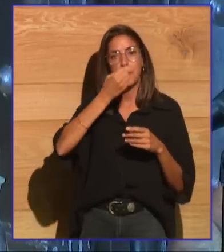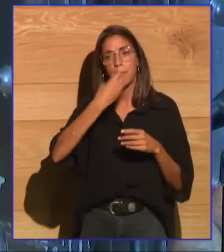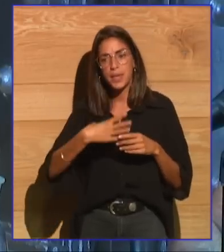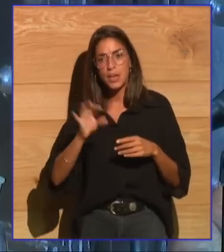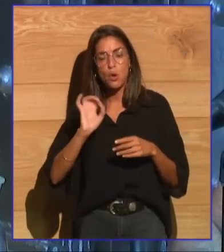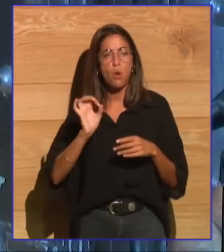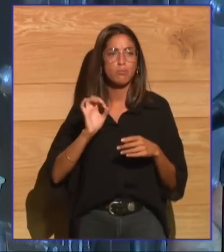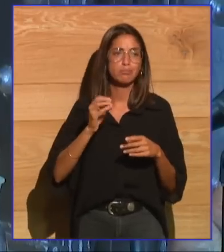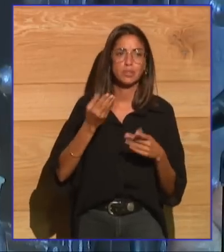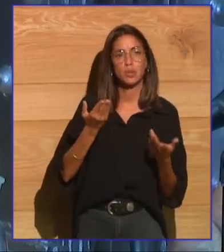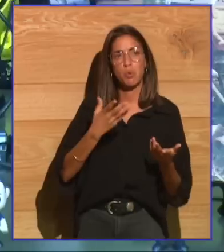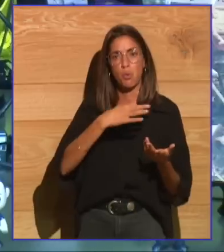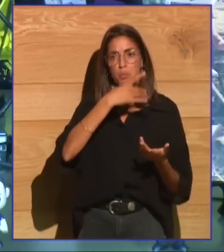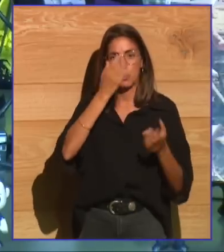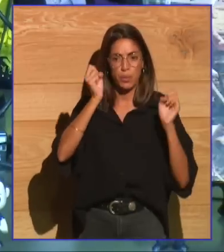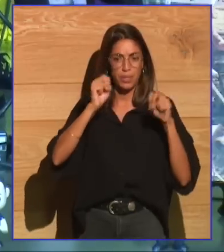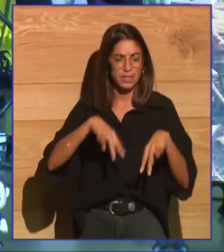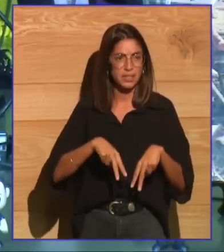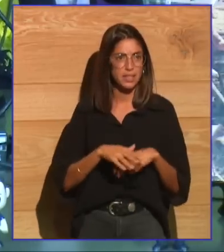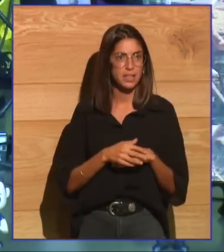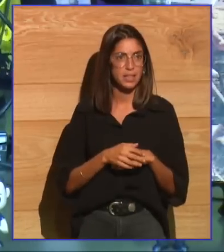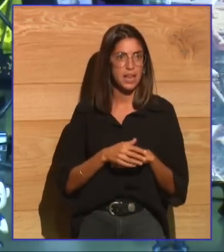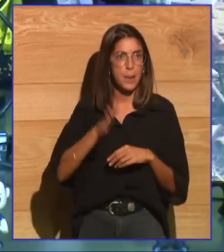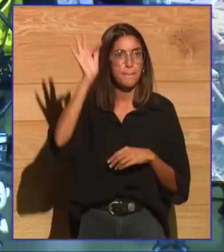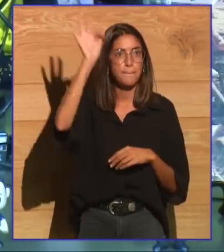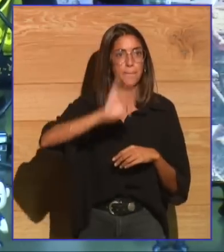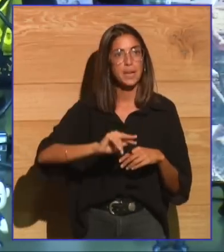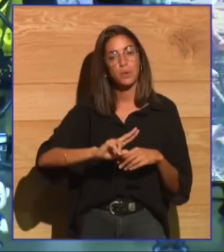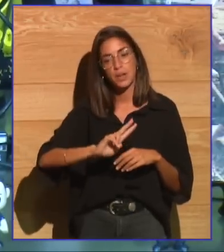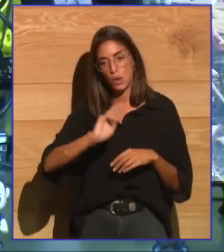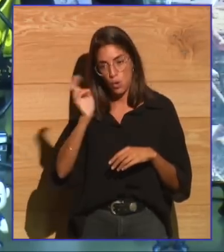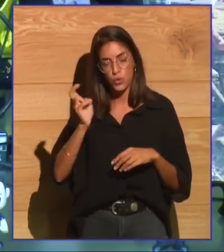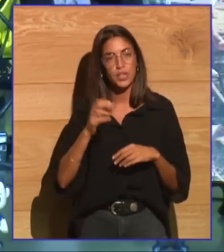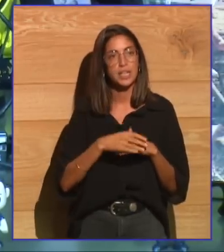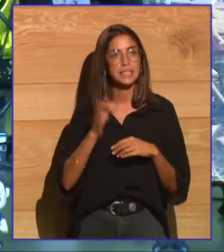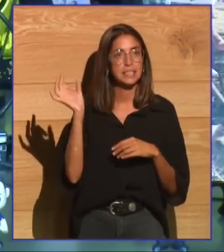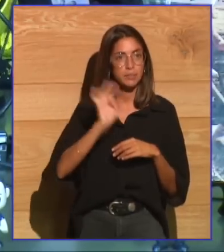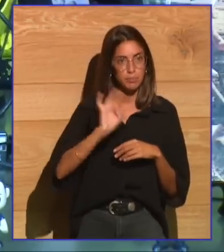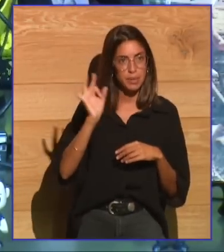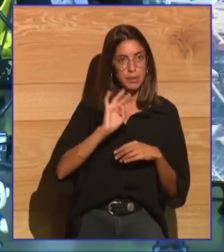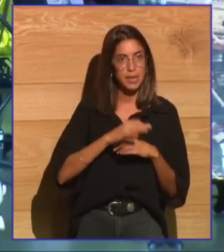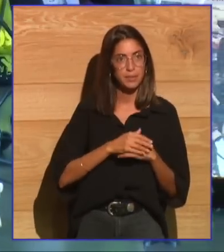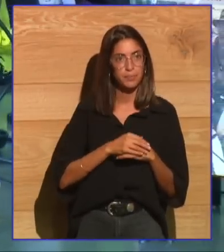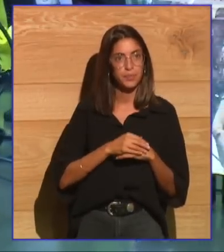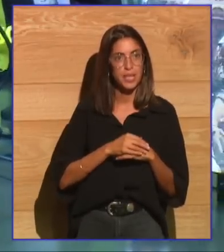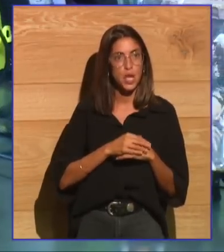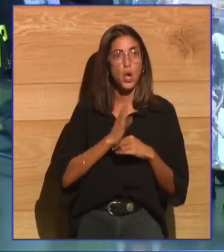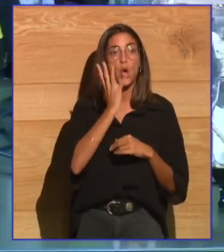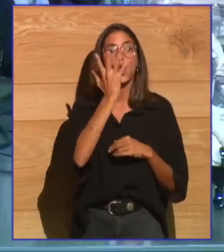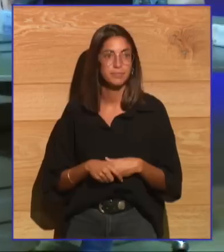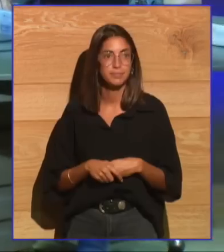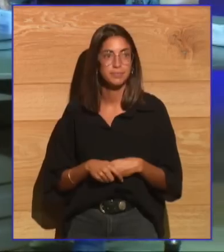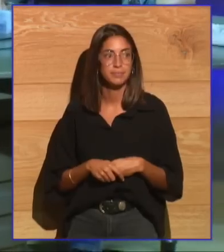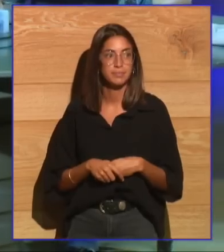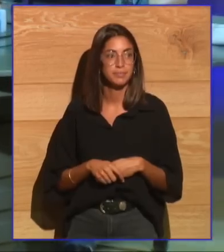muchísima vergüenza a la siguiente película de steven spielberg que es el color púrpura anda